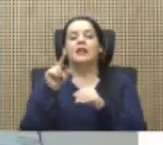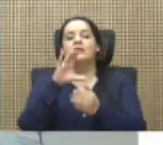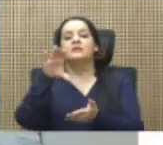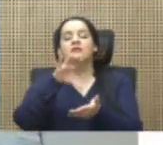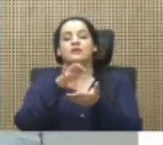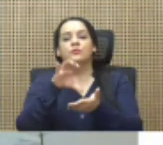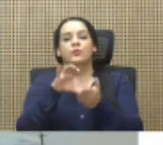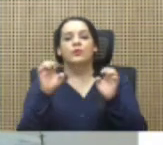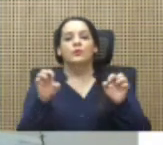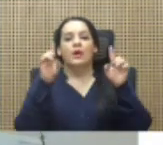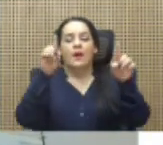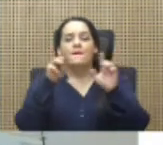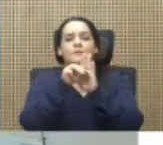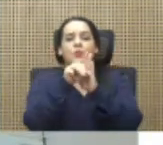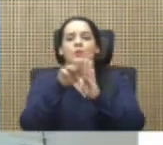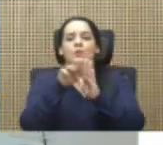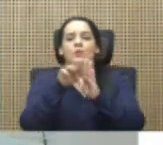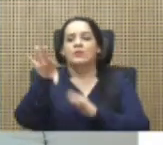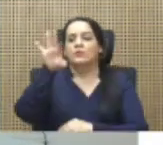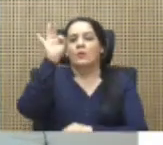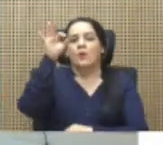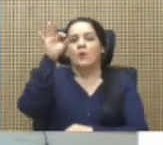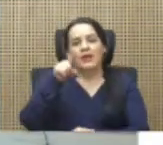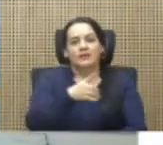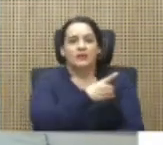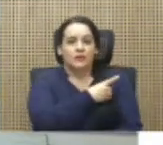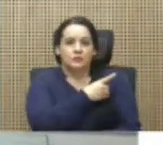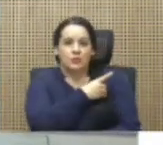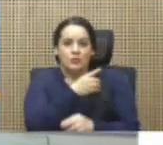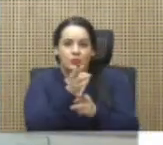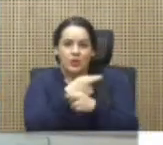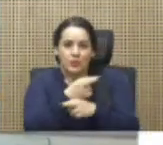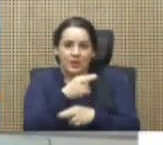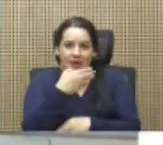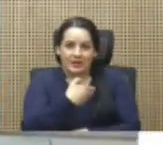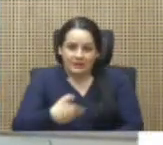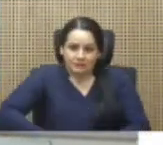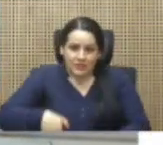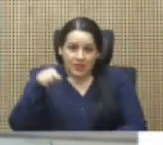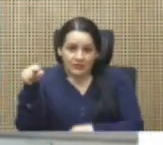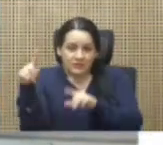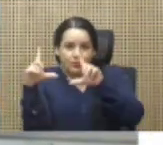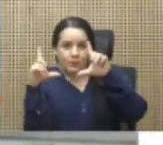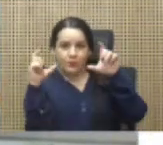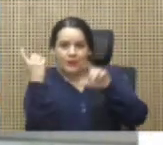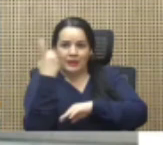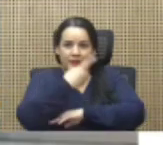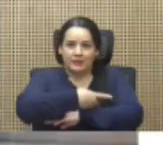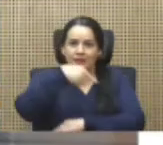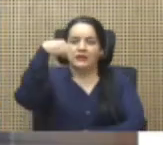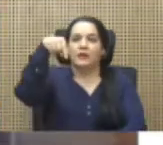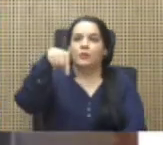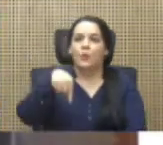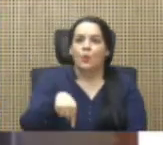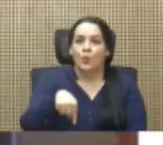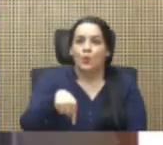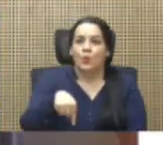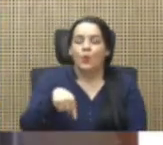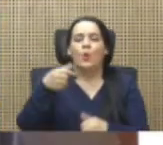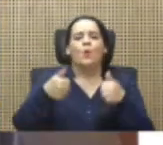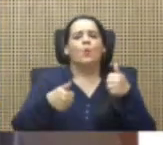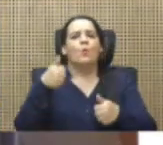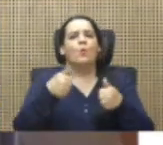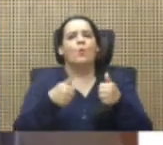modelo escogido de la Dirección Regional de Heredia y fueron tomadas el día de hoy. ¿Cuál